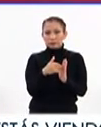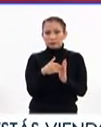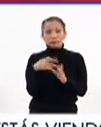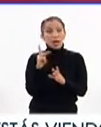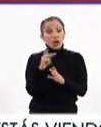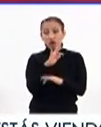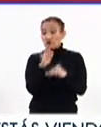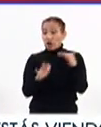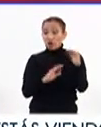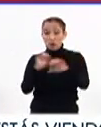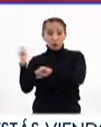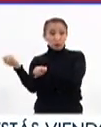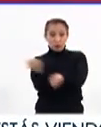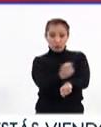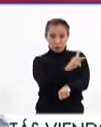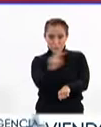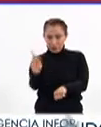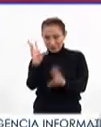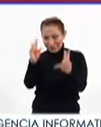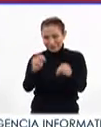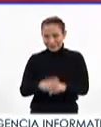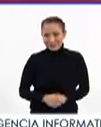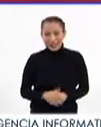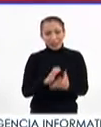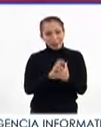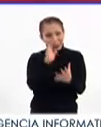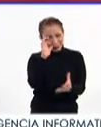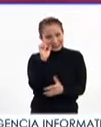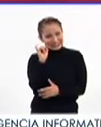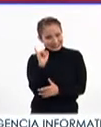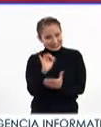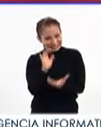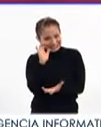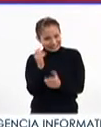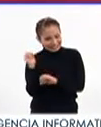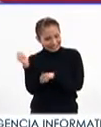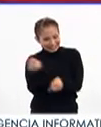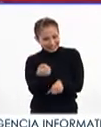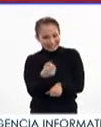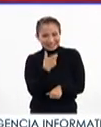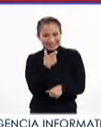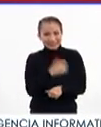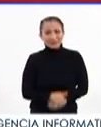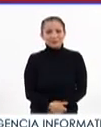pero no todo es béisbol. La mayoría sí es béisbol,